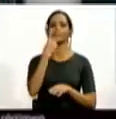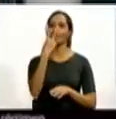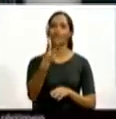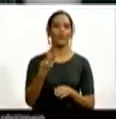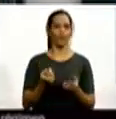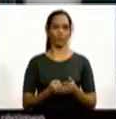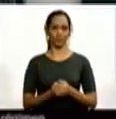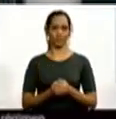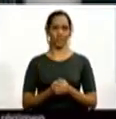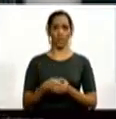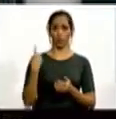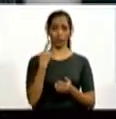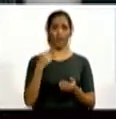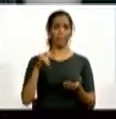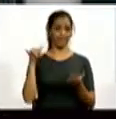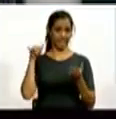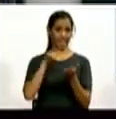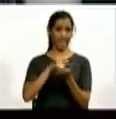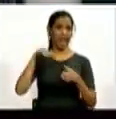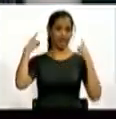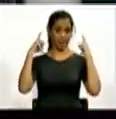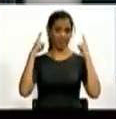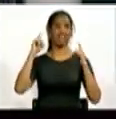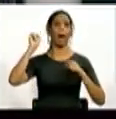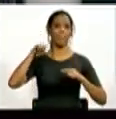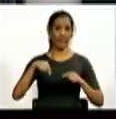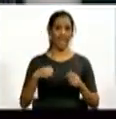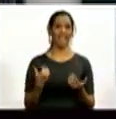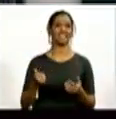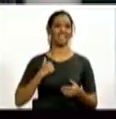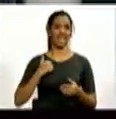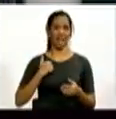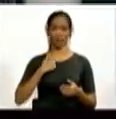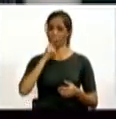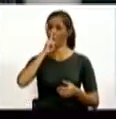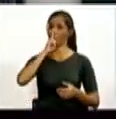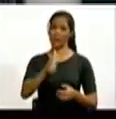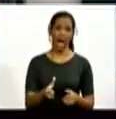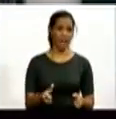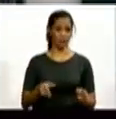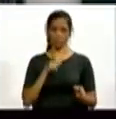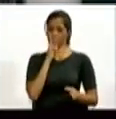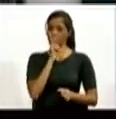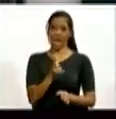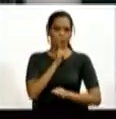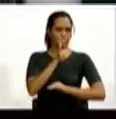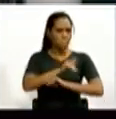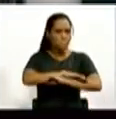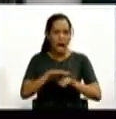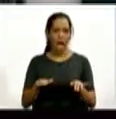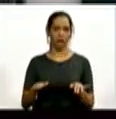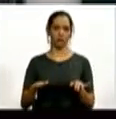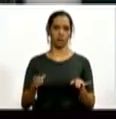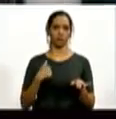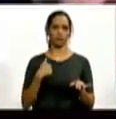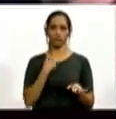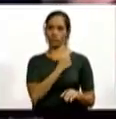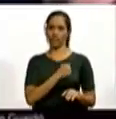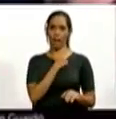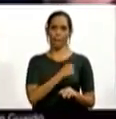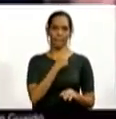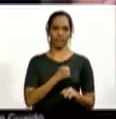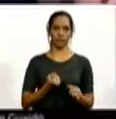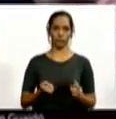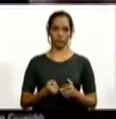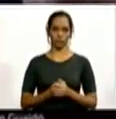expectativa, no solamente en Maiquetía. El acto de Chacao estuvo malísimo, malísimo, malísimo. Y yo lo lamento porque yo